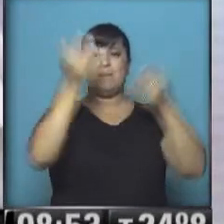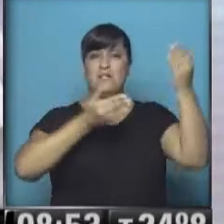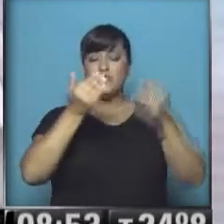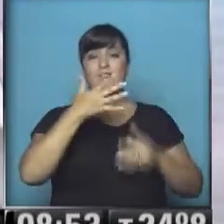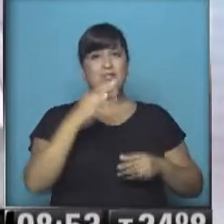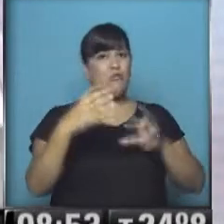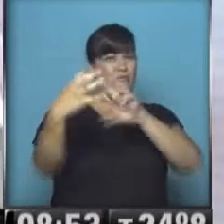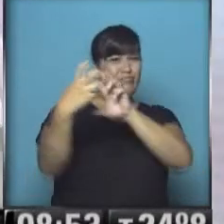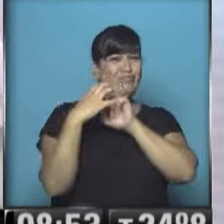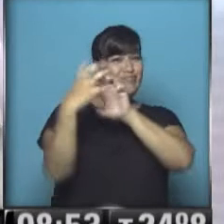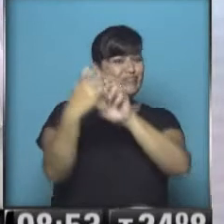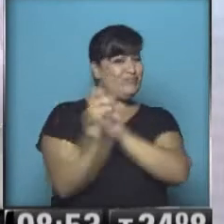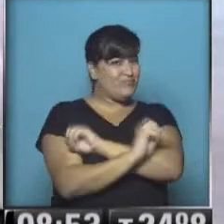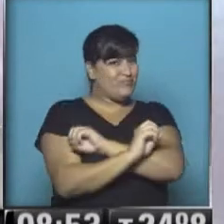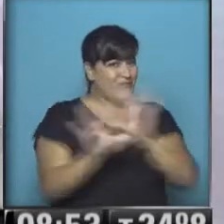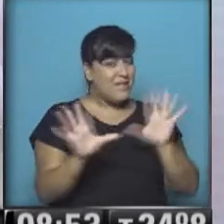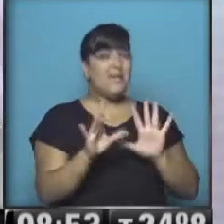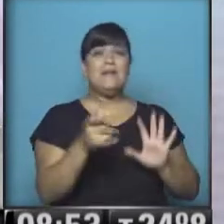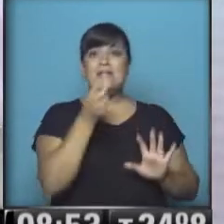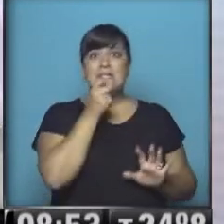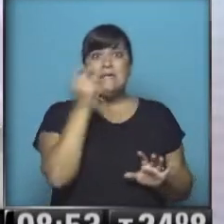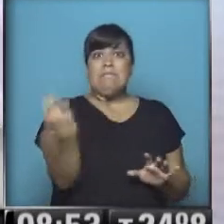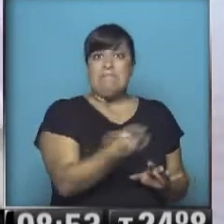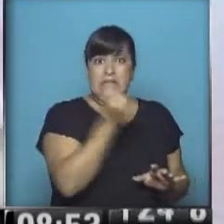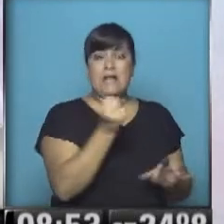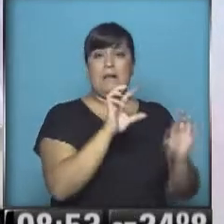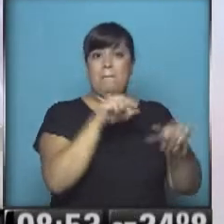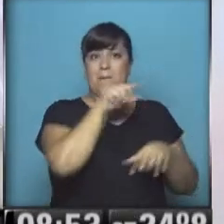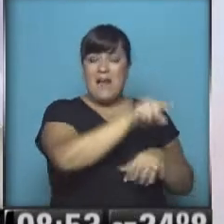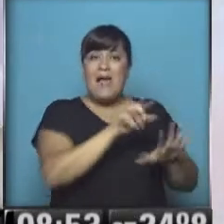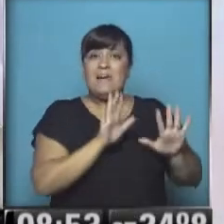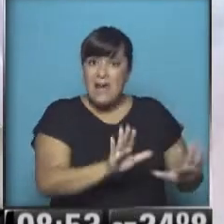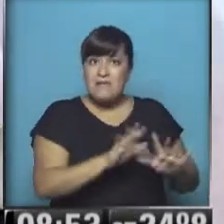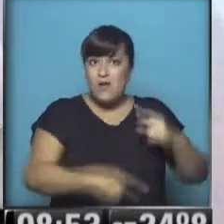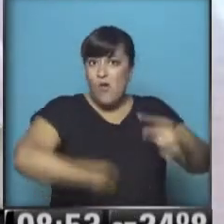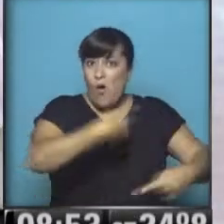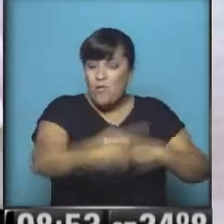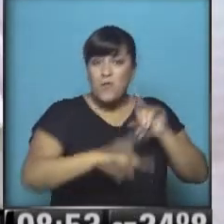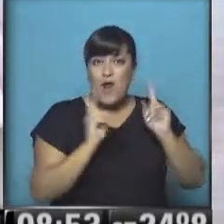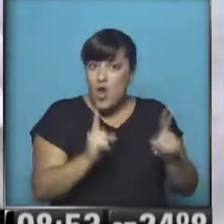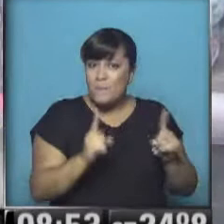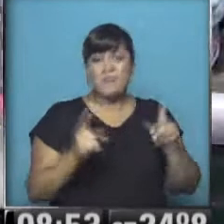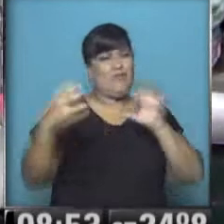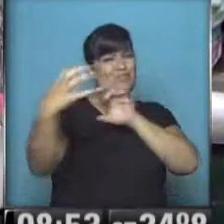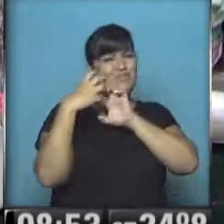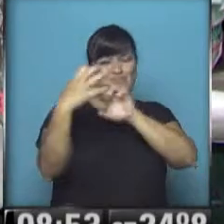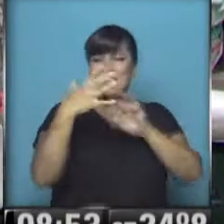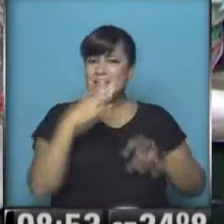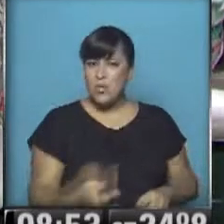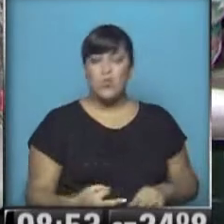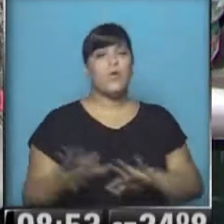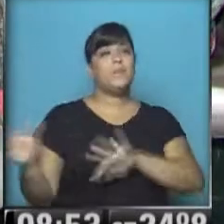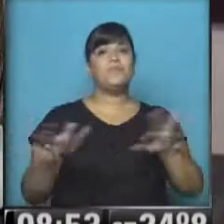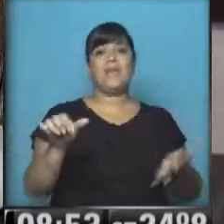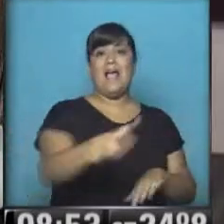pelea tremenda sí sí sí sí quiere llevar adelante este plan que el que le está proponiendo el tema ganó